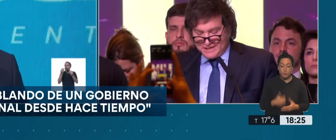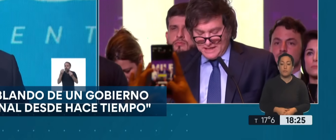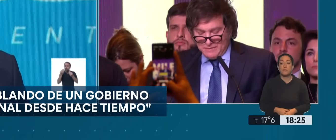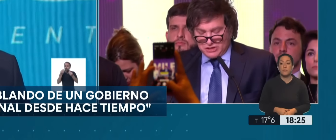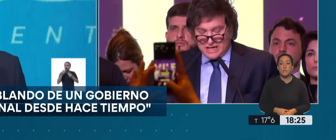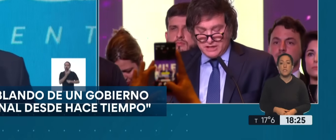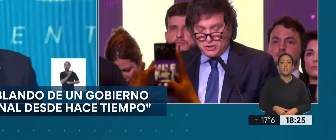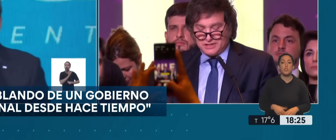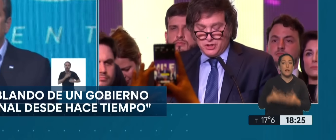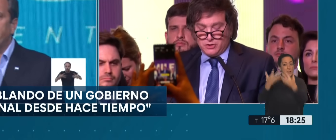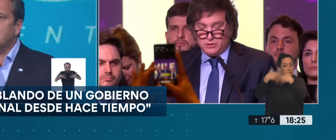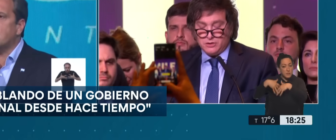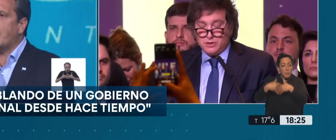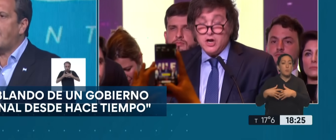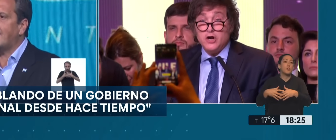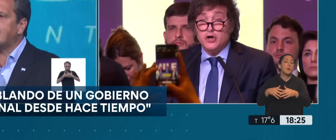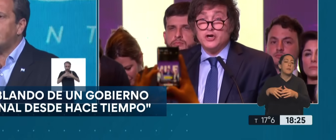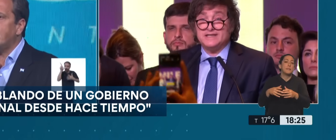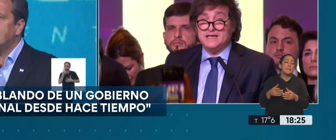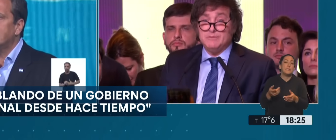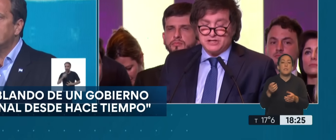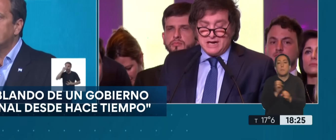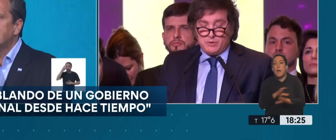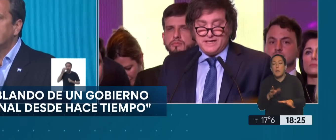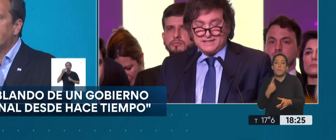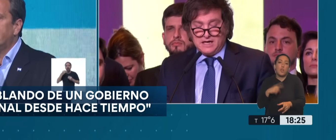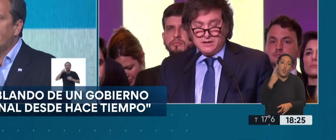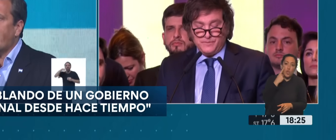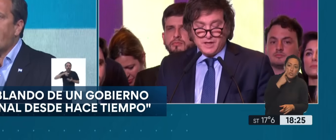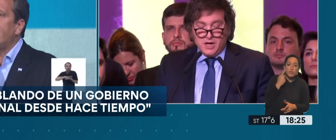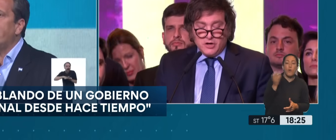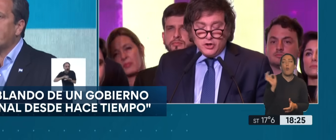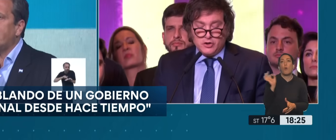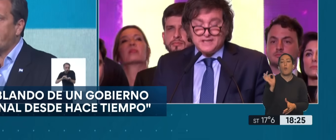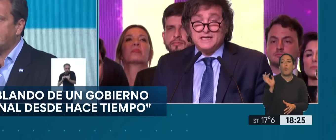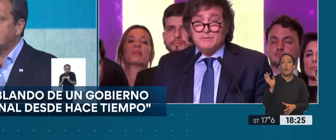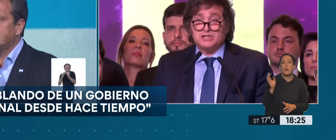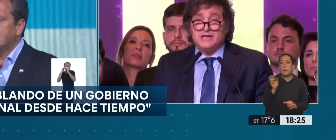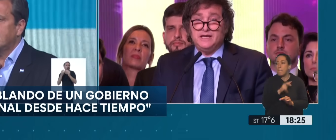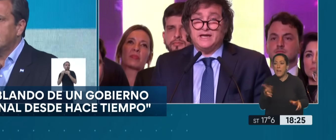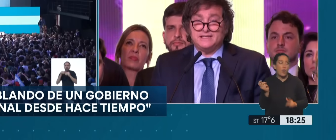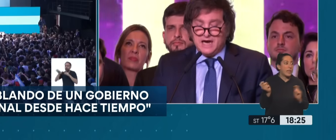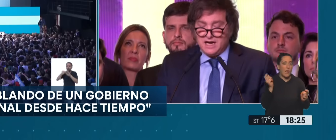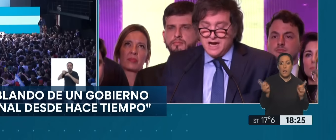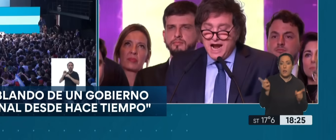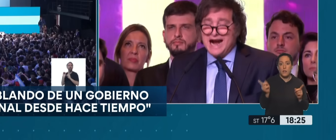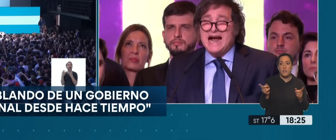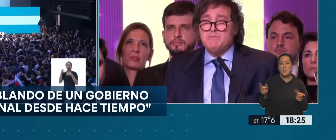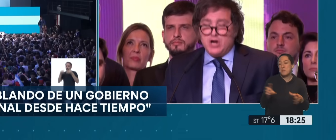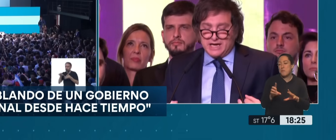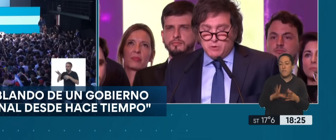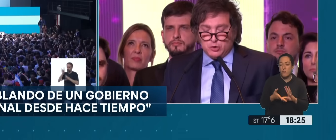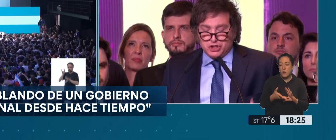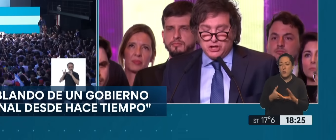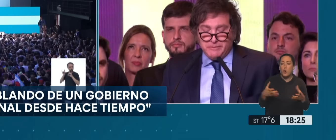un razonamiento de mal menor o malo conocido, o sea, llegaron, te diría, casi como con una actitud de balotaje. ¿No, digamos, es un voto